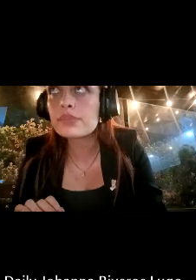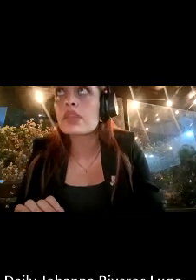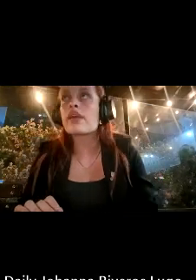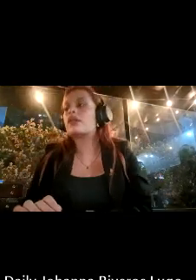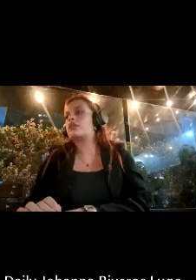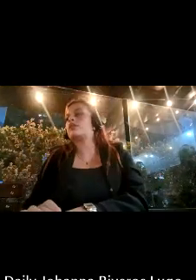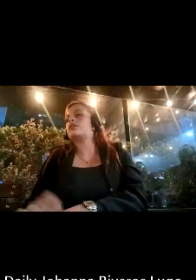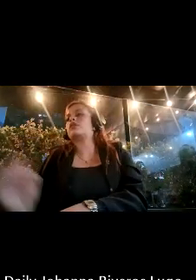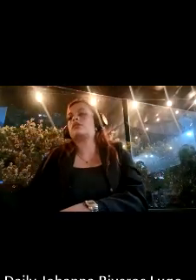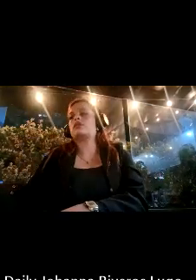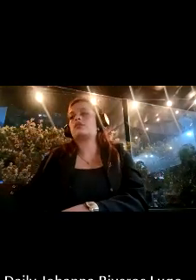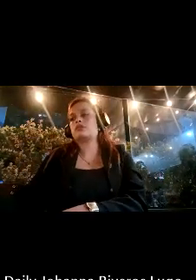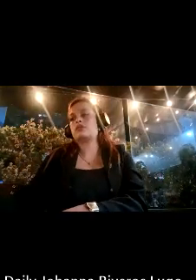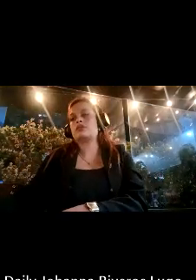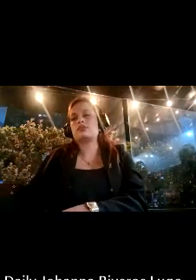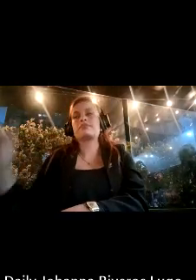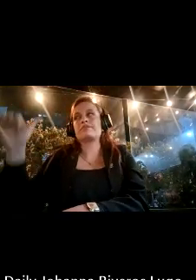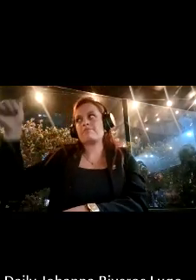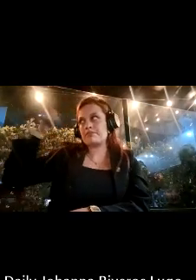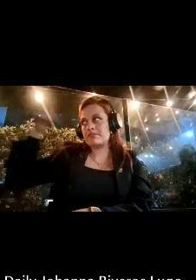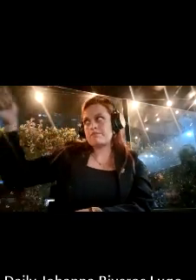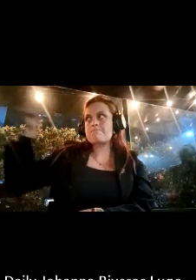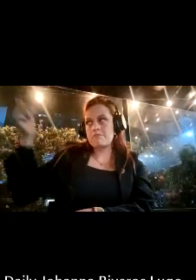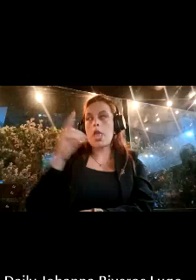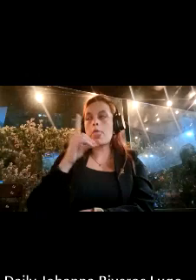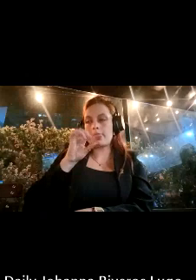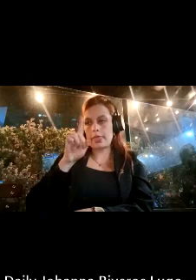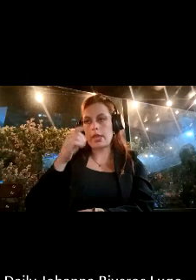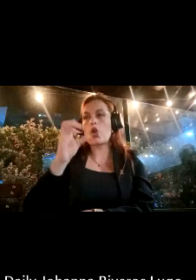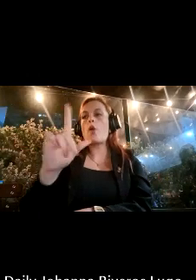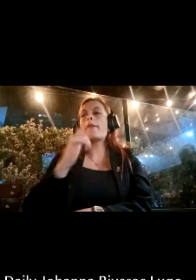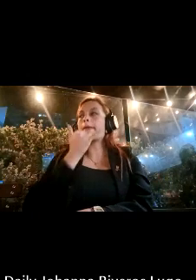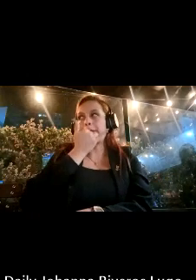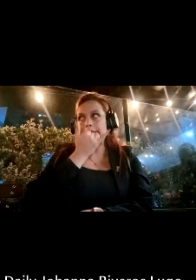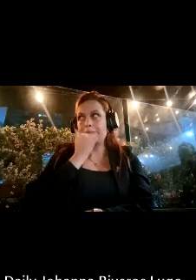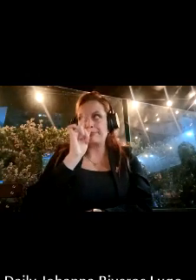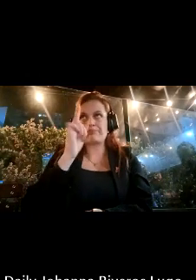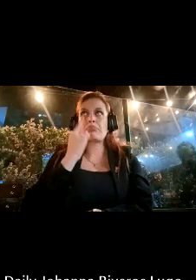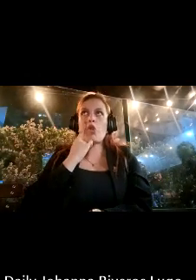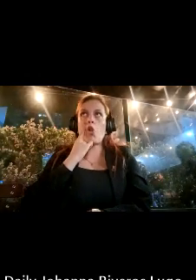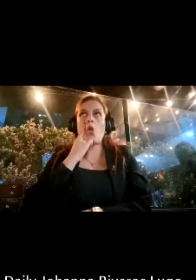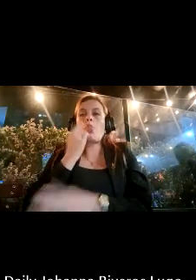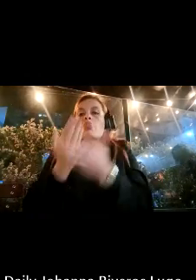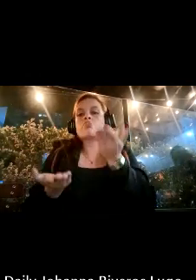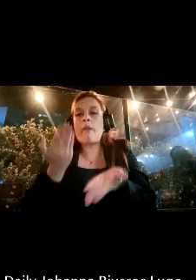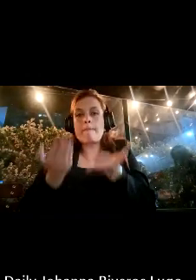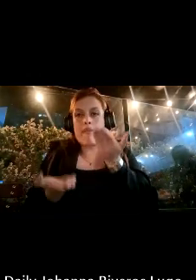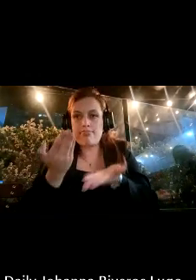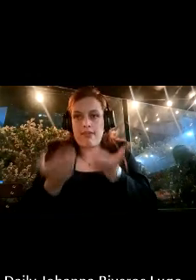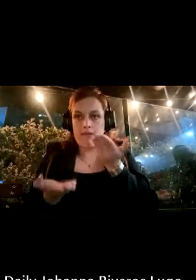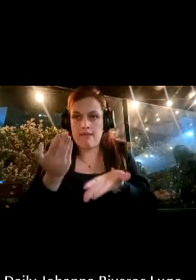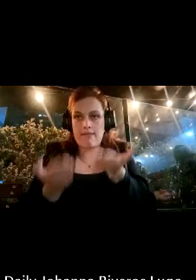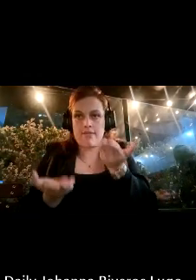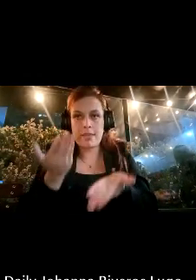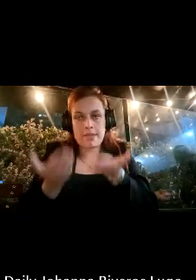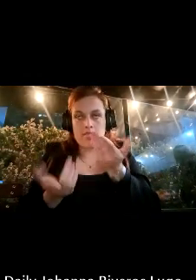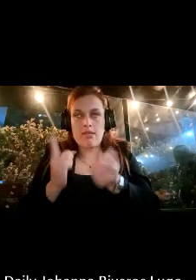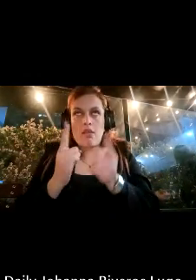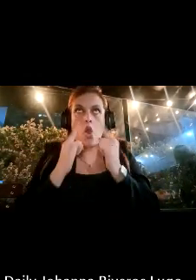muy bien, sí, Diego. Resulta que depende de la velocidad